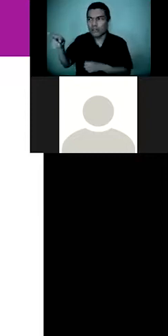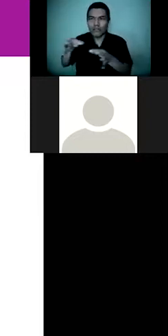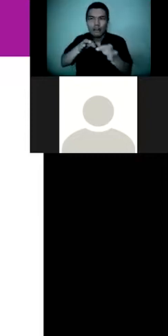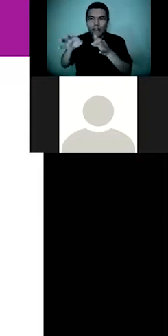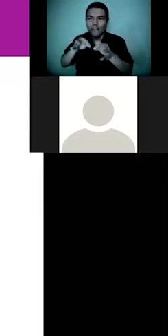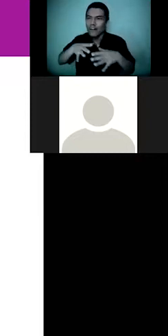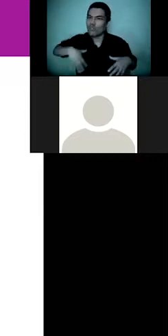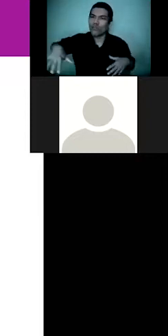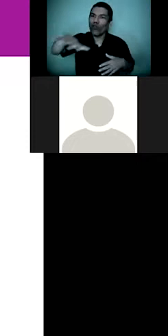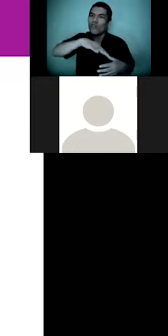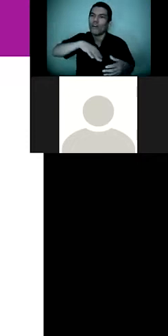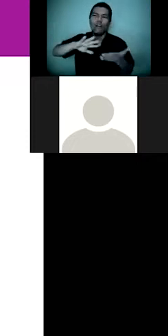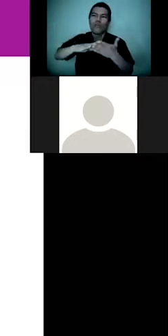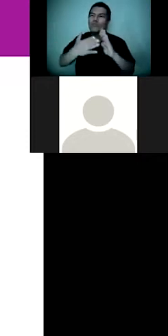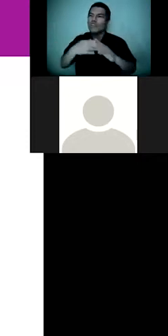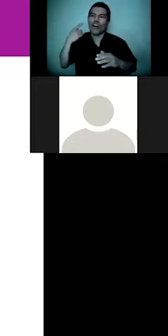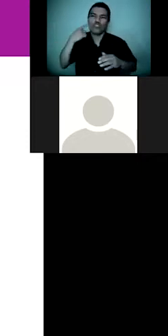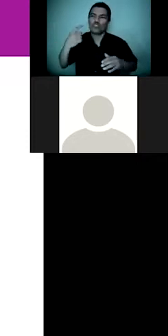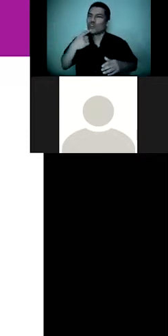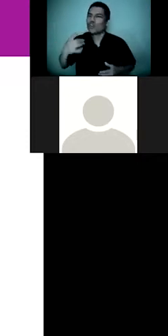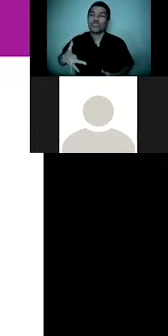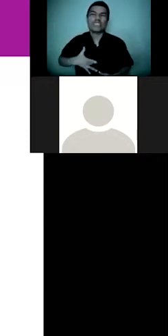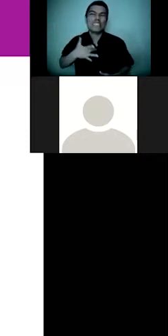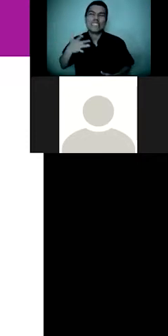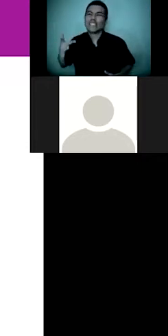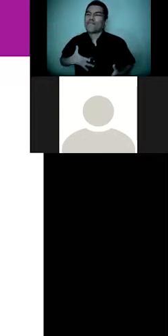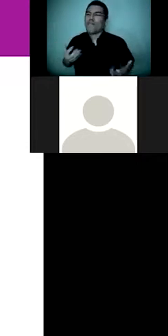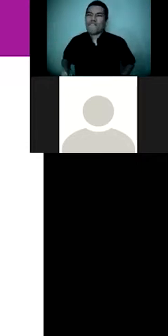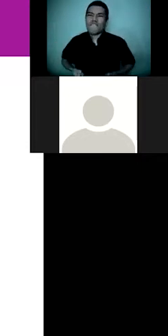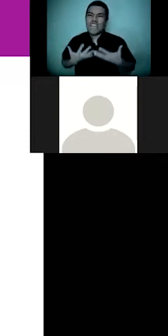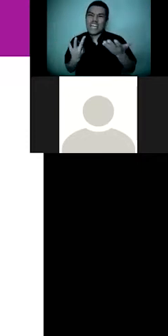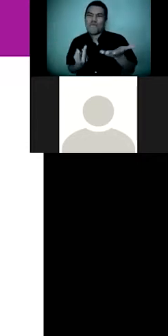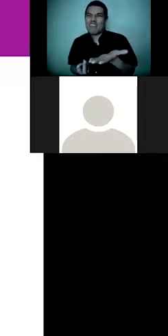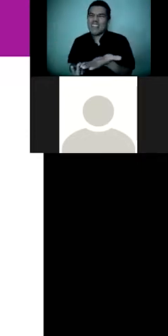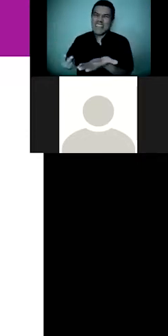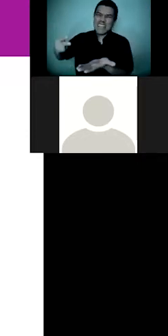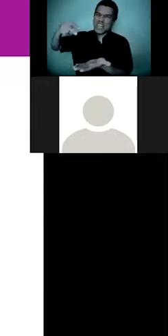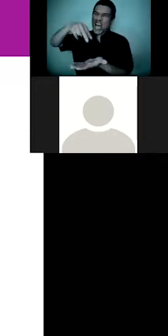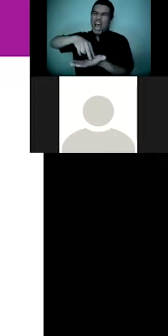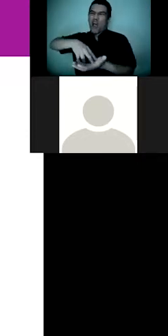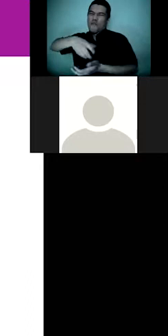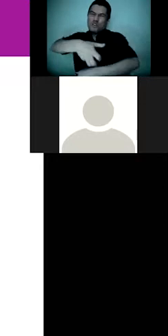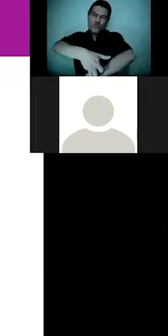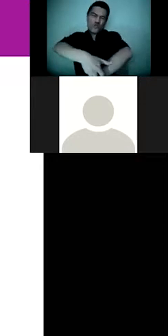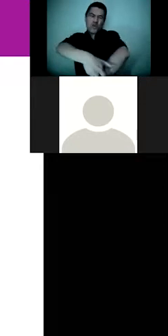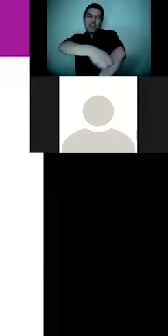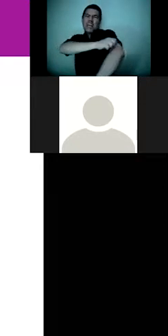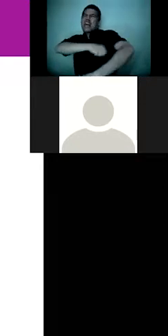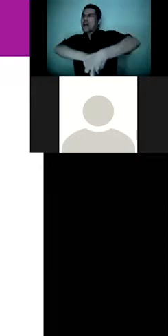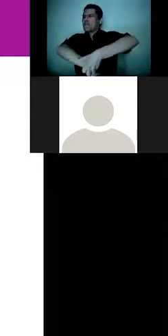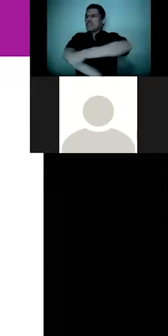esa luz, porque explicó a toda la comunidad sordas, y eso hizo que la comunidad sorda